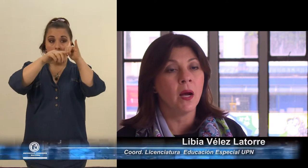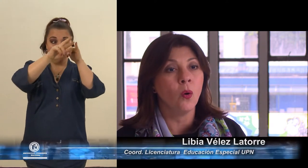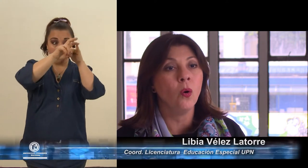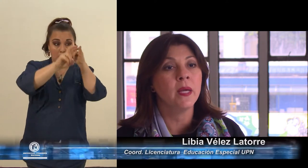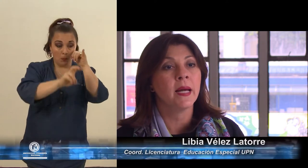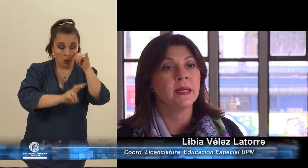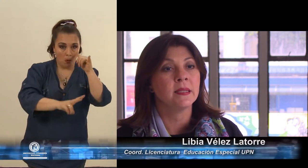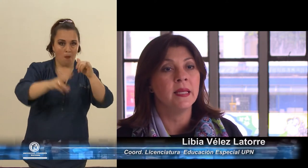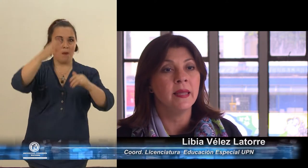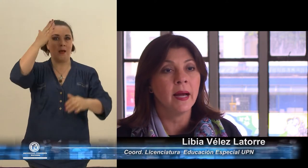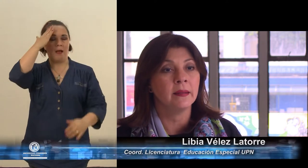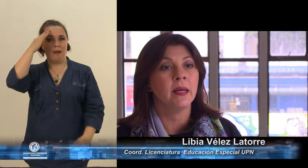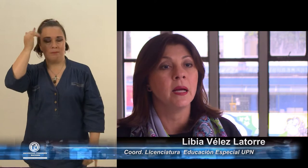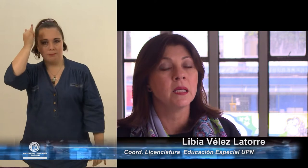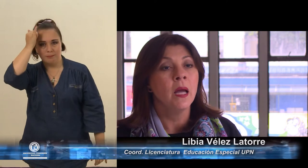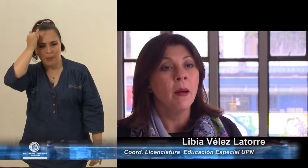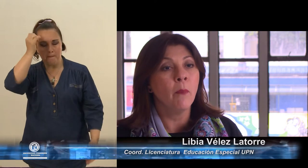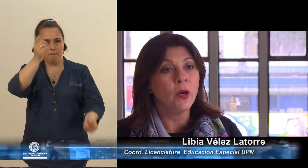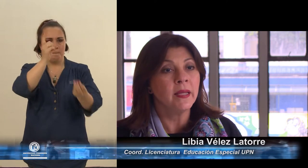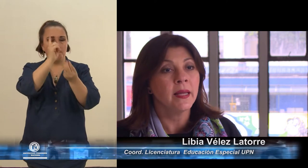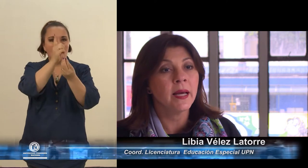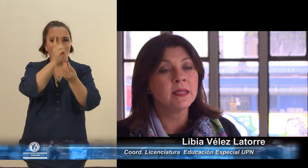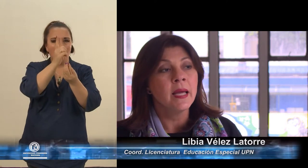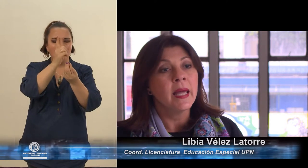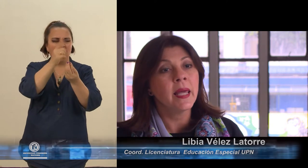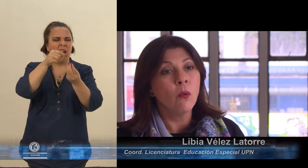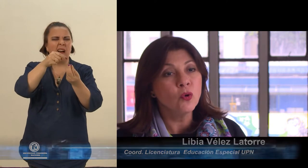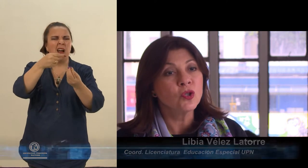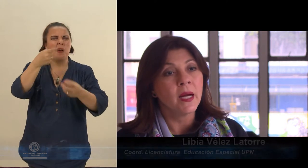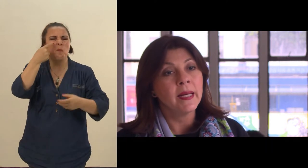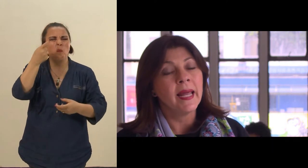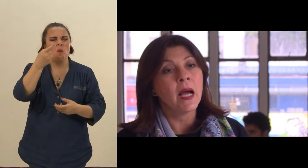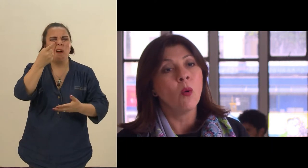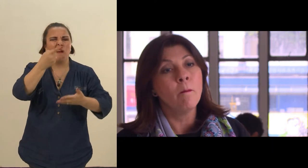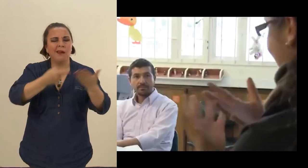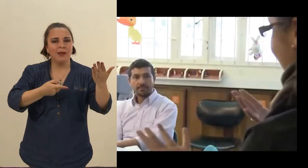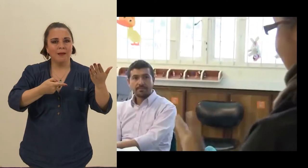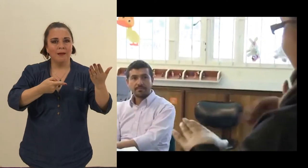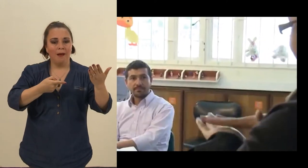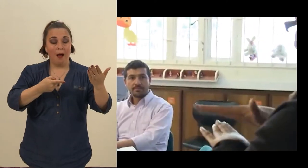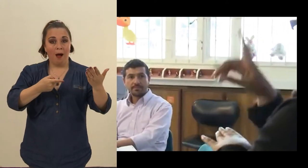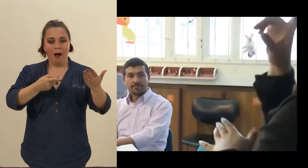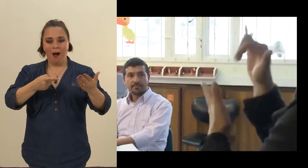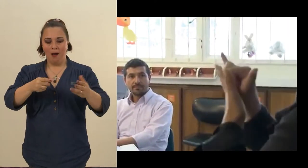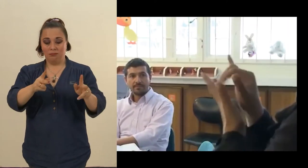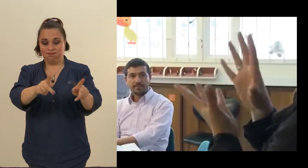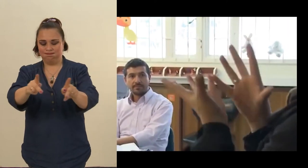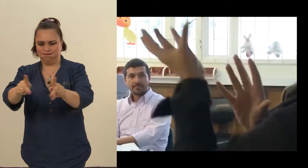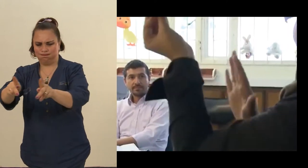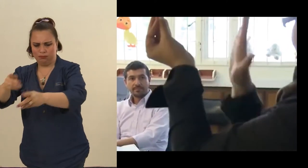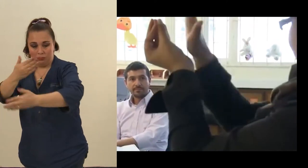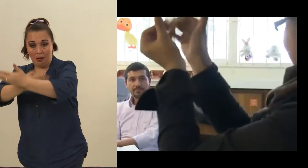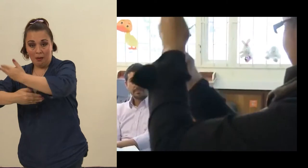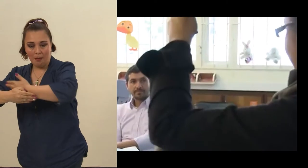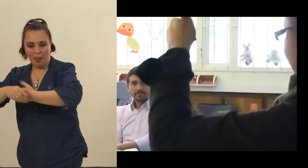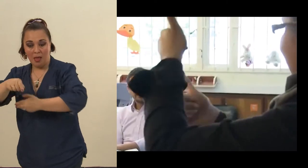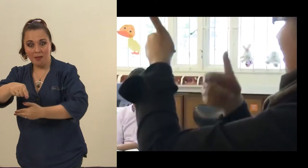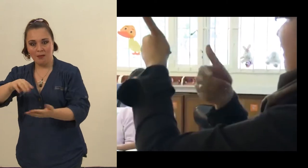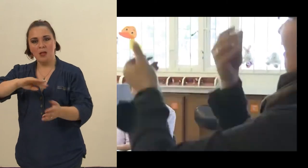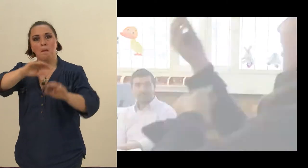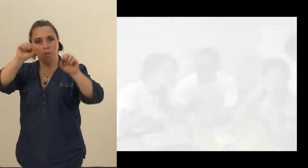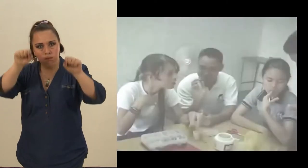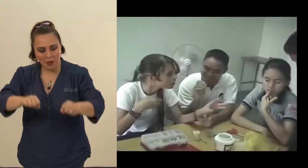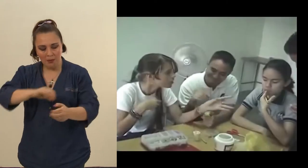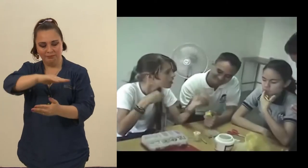epistemológicas, pedagógicas, didácticas, políticas que buscan el acompañamiento en el empoderamiento a las poblaciones